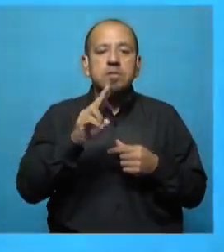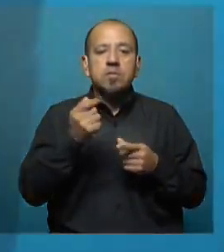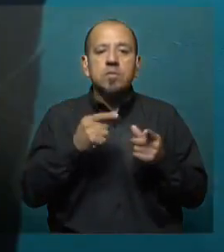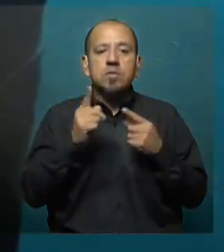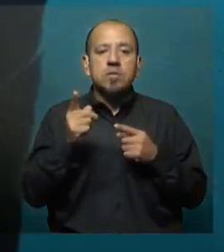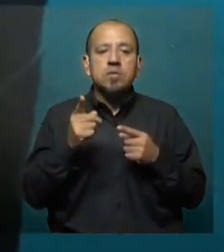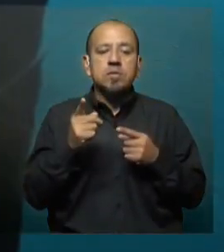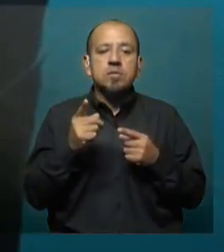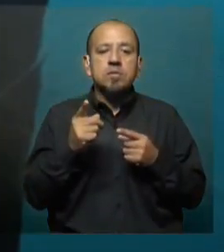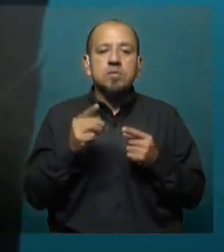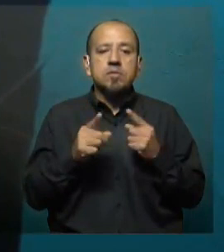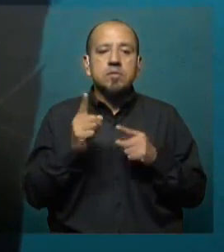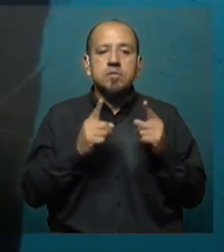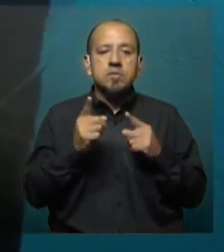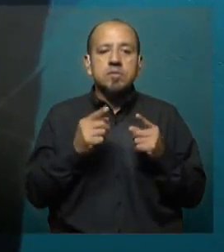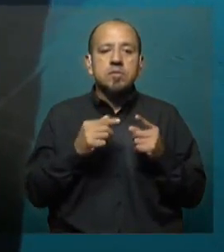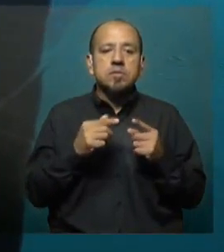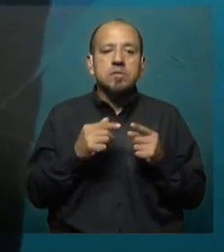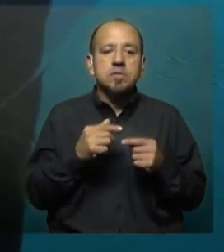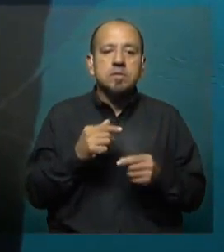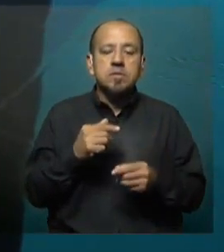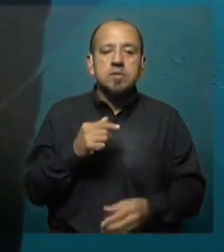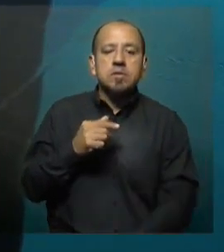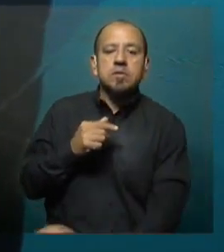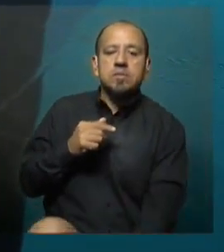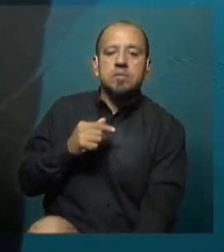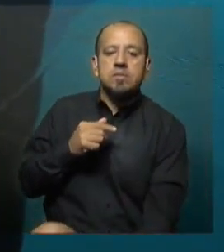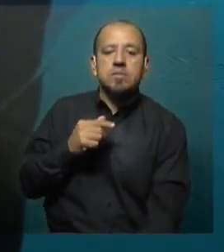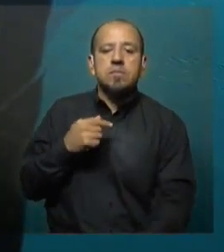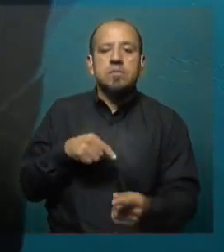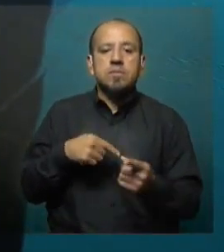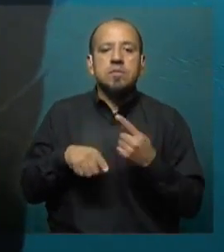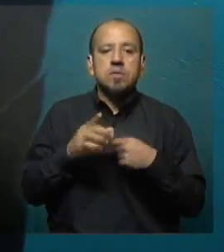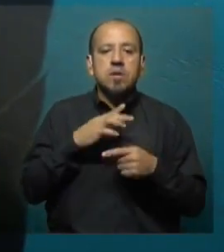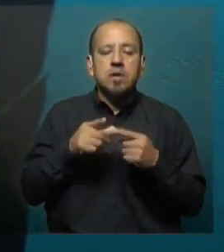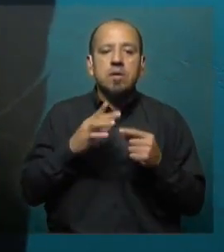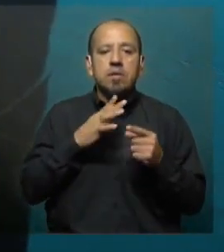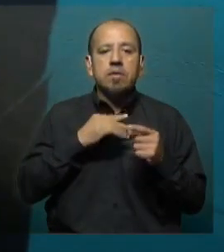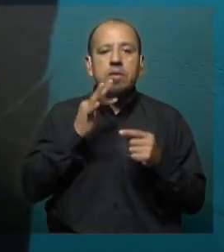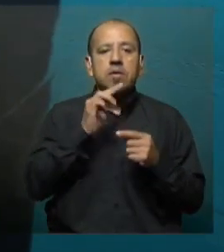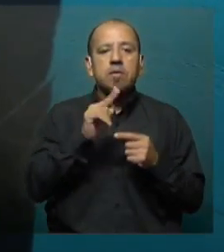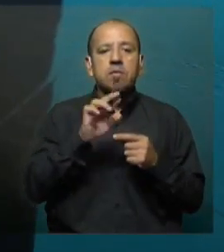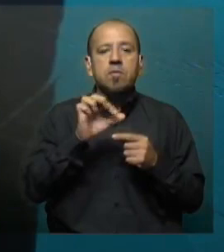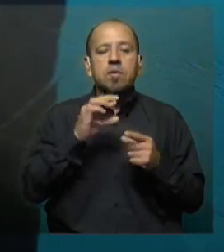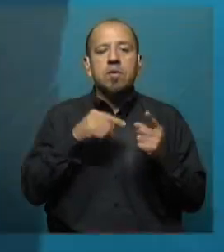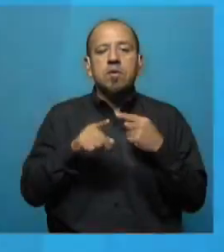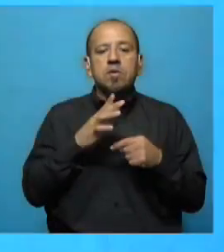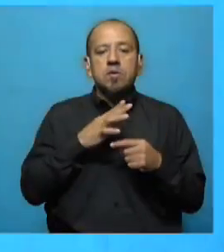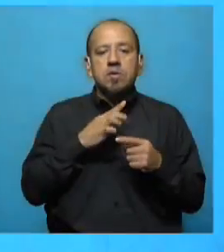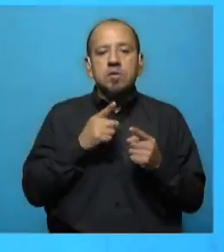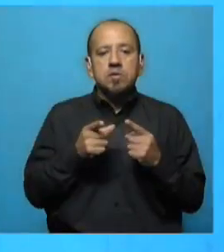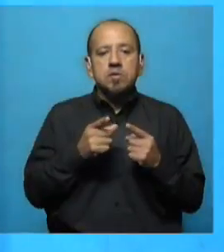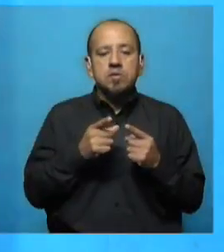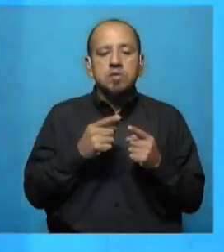seguramente algún director ahora está No mira lo que dijo y bueno venía reservado este